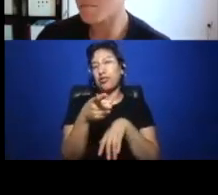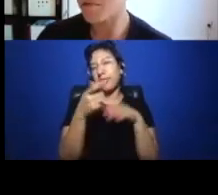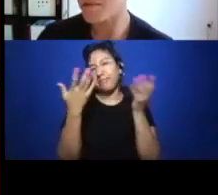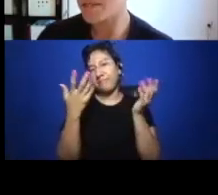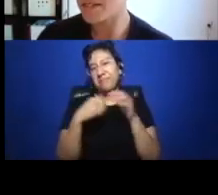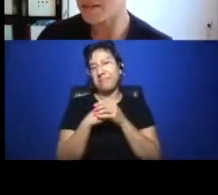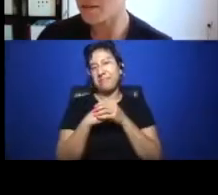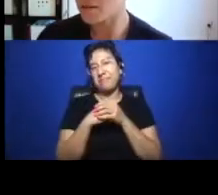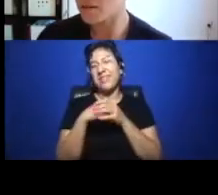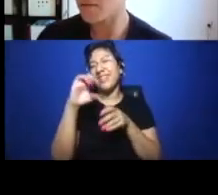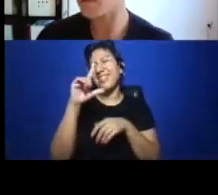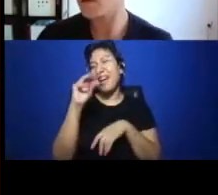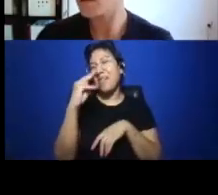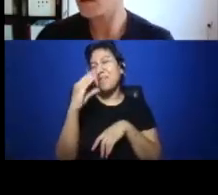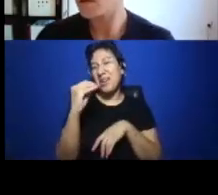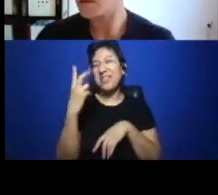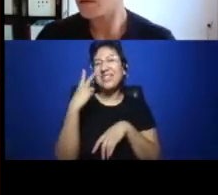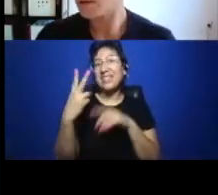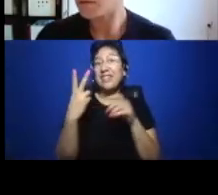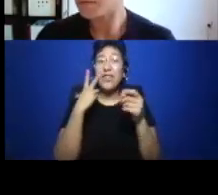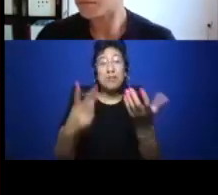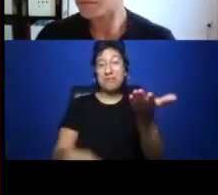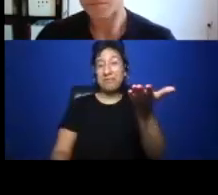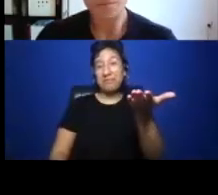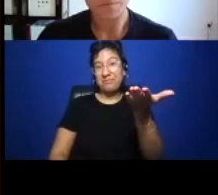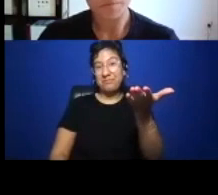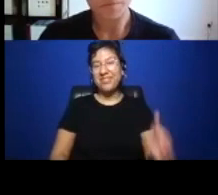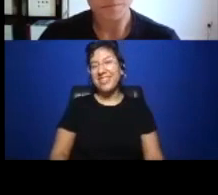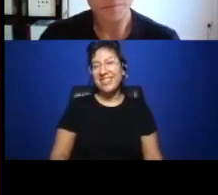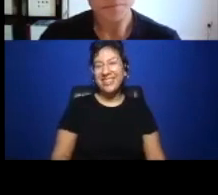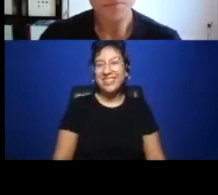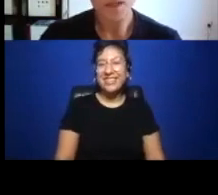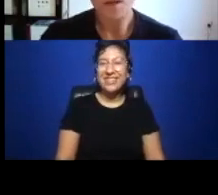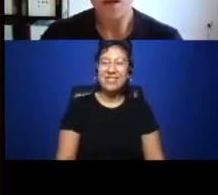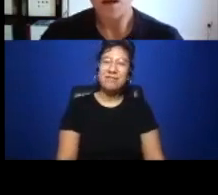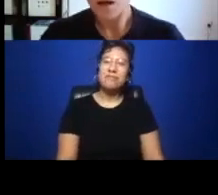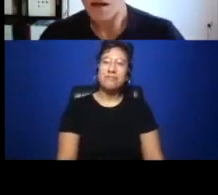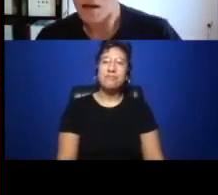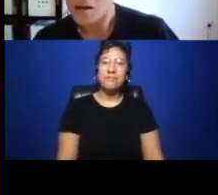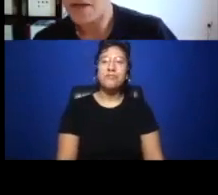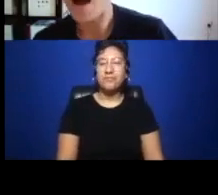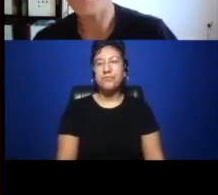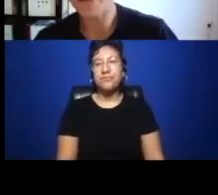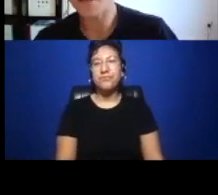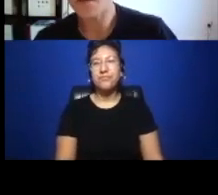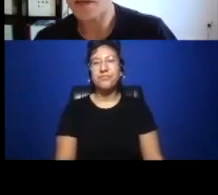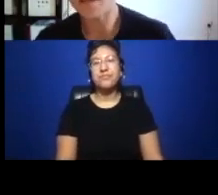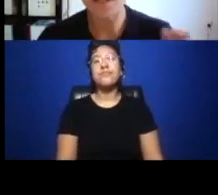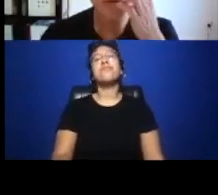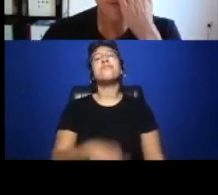foto de mi pasaporte y puedes, si quieres verlo, pues tal vez darle